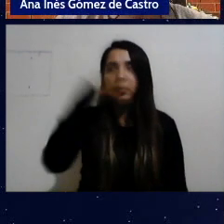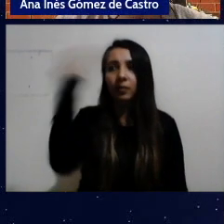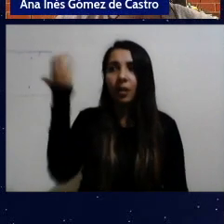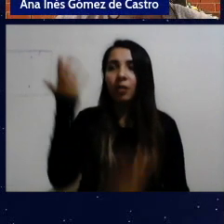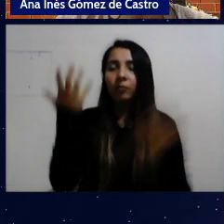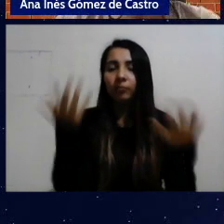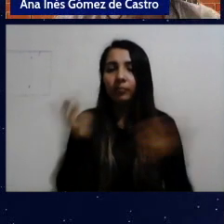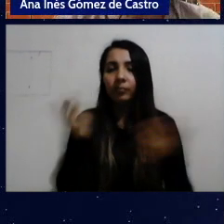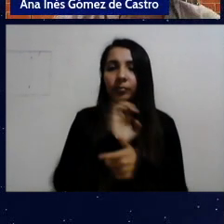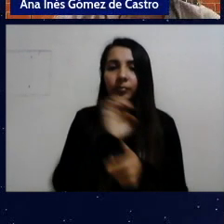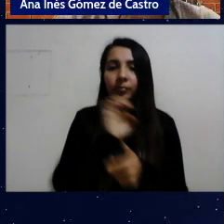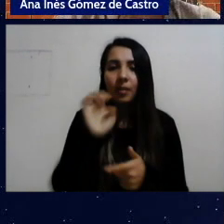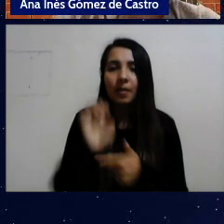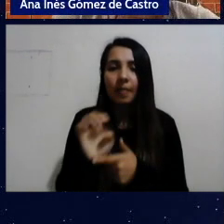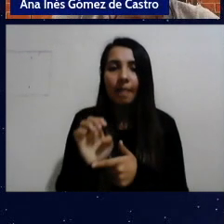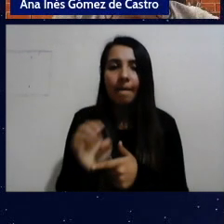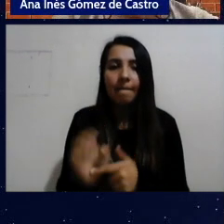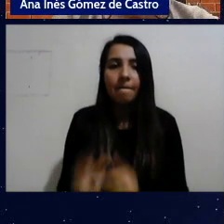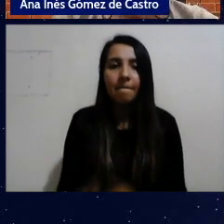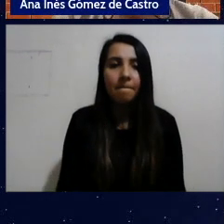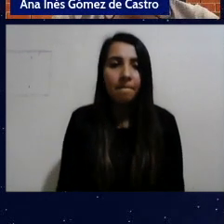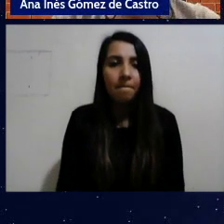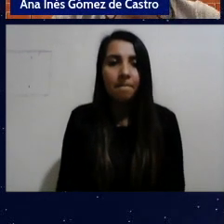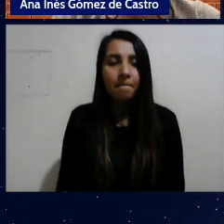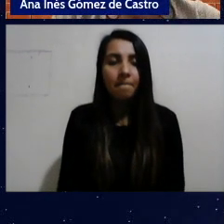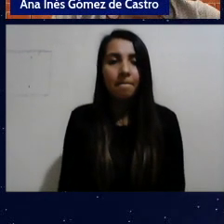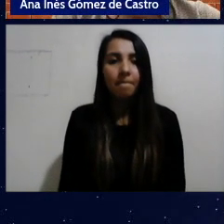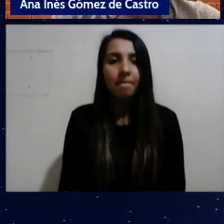nucleosíntesis estelar y, por tanto,